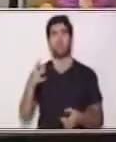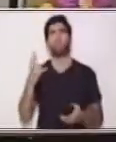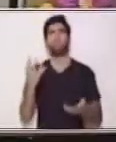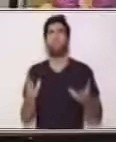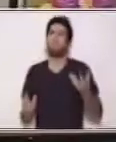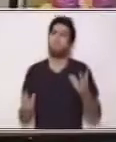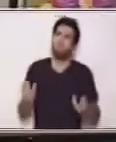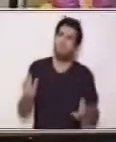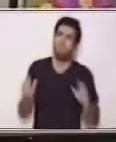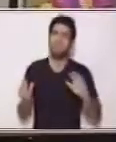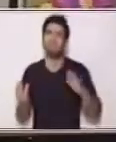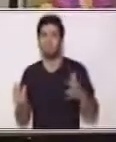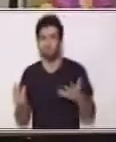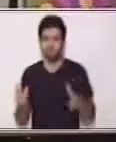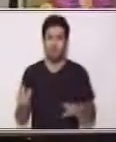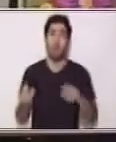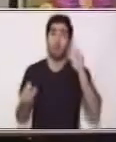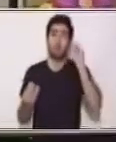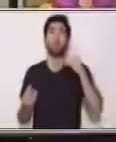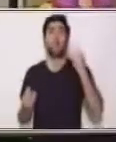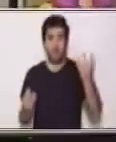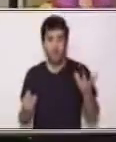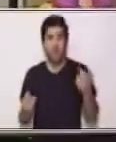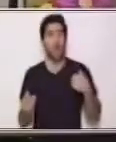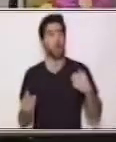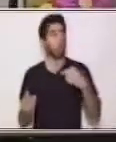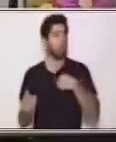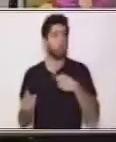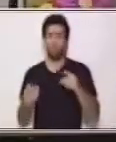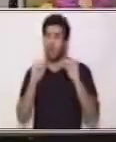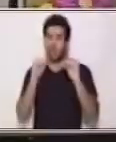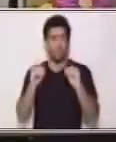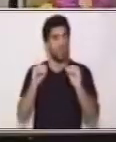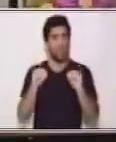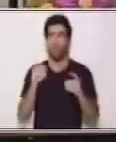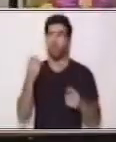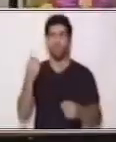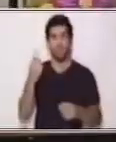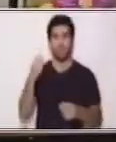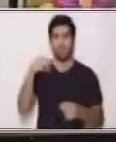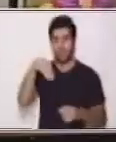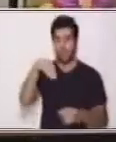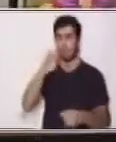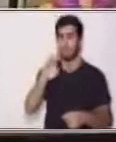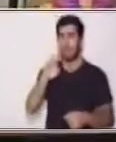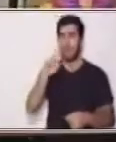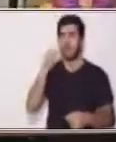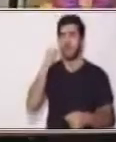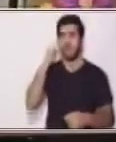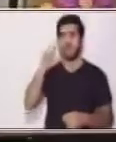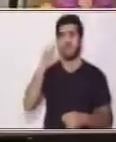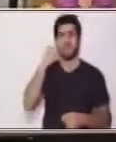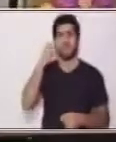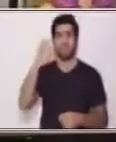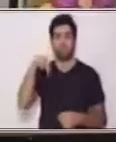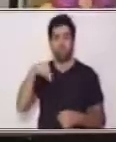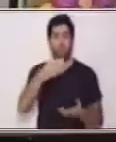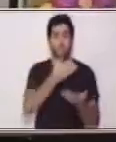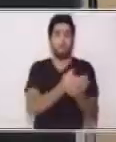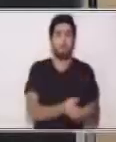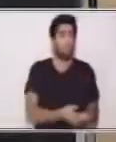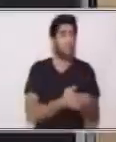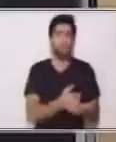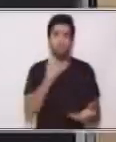estimar porque todavía no te he enseñado los instrumentos de medición. Por lo tanto, solo vamos a observarlas